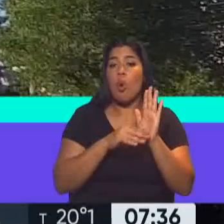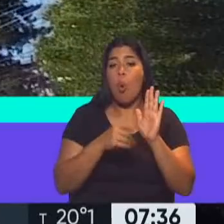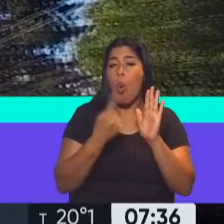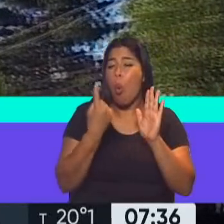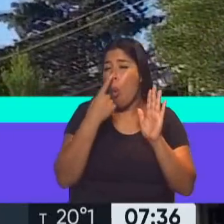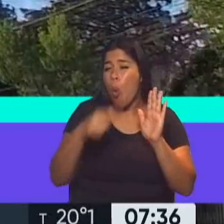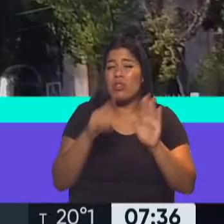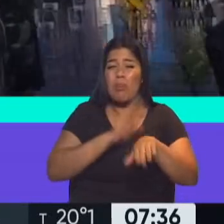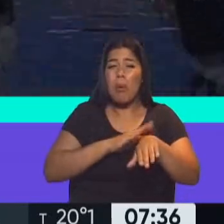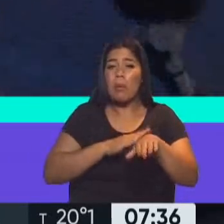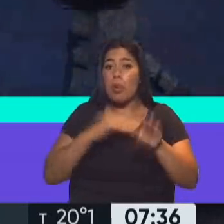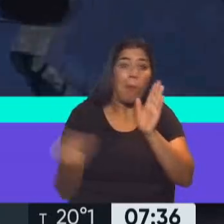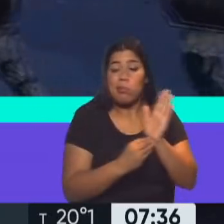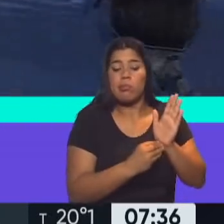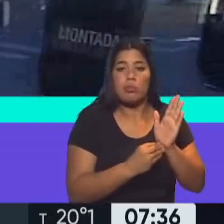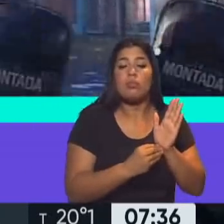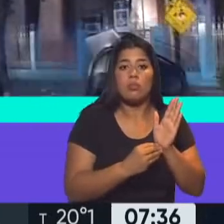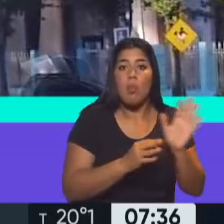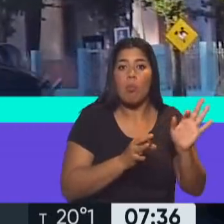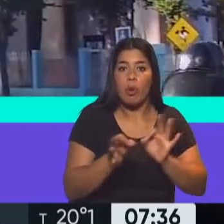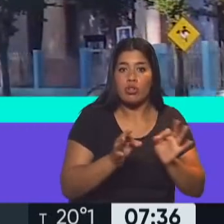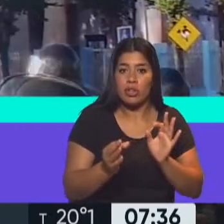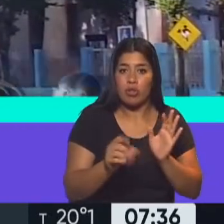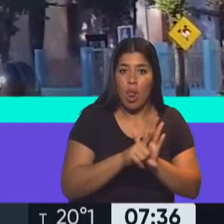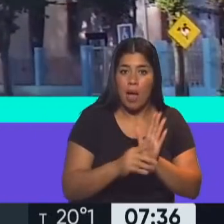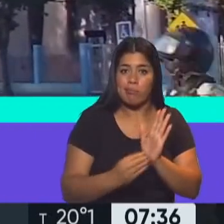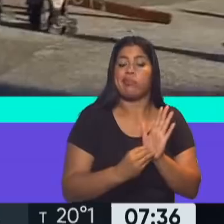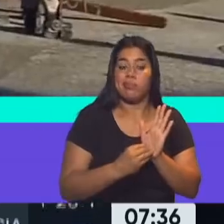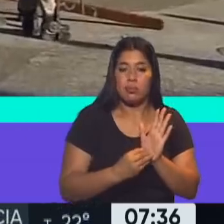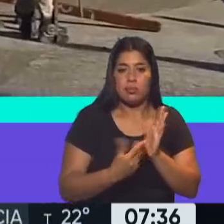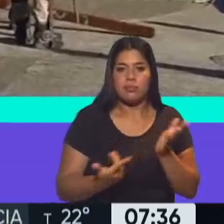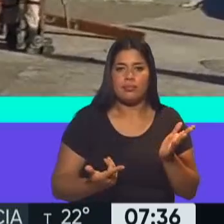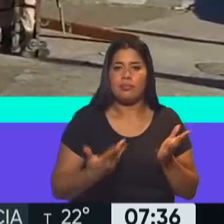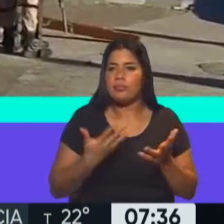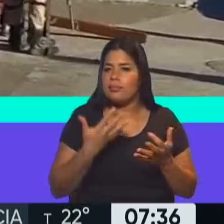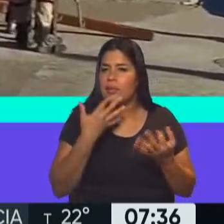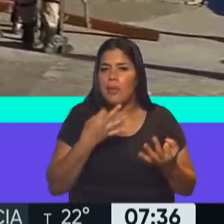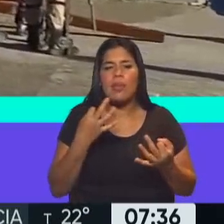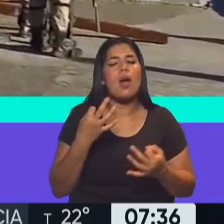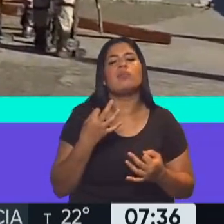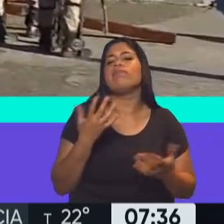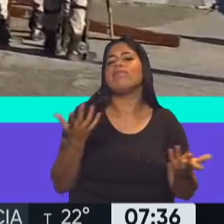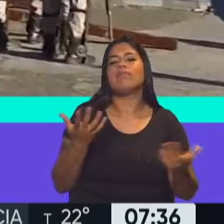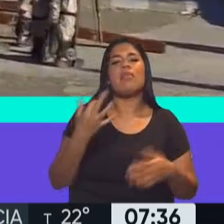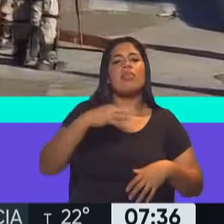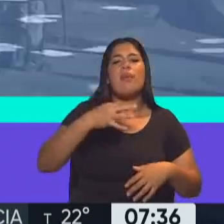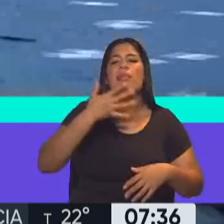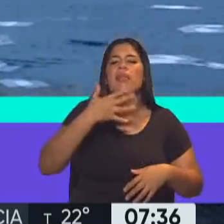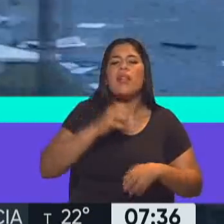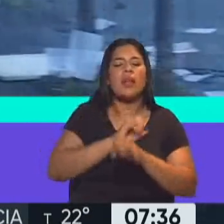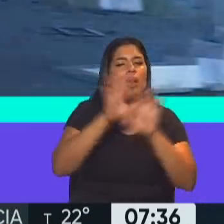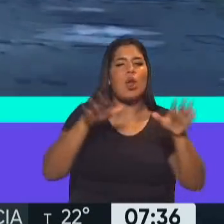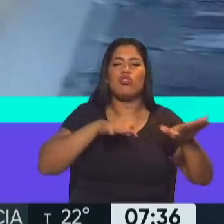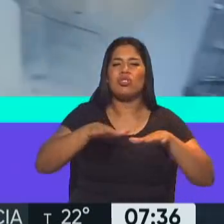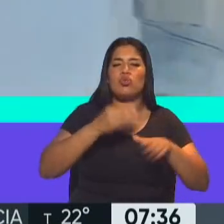todo a espaldas de la comunidad. Hay que entender todo esto, lo que ha pasado en Chubut, para ver cómo culmina toda